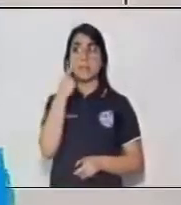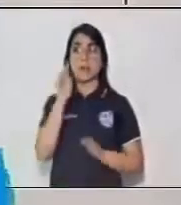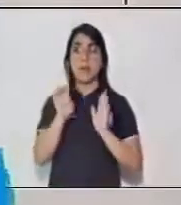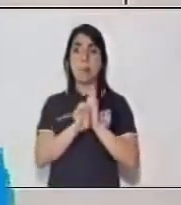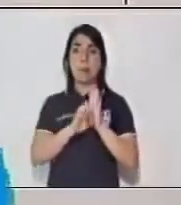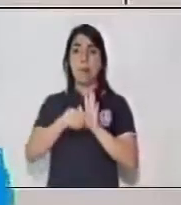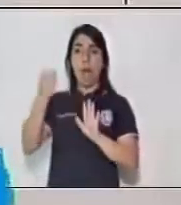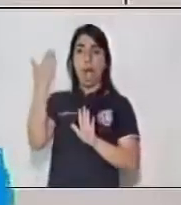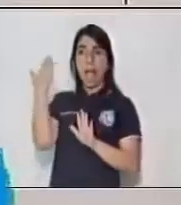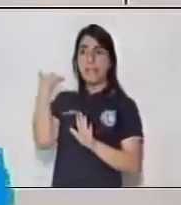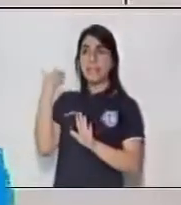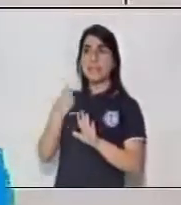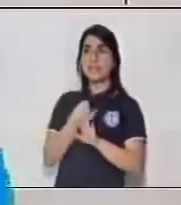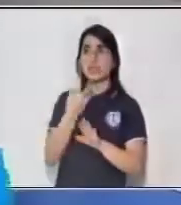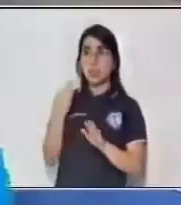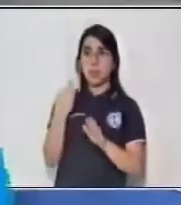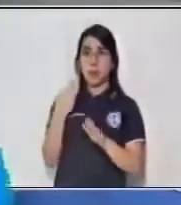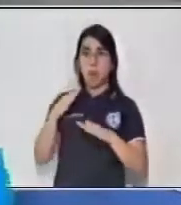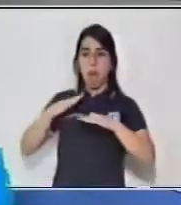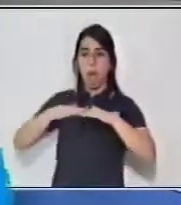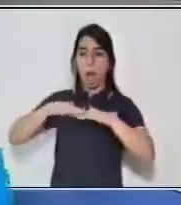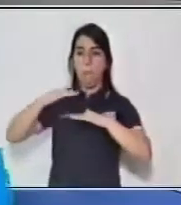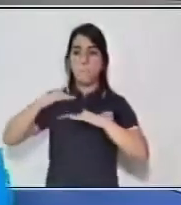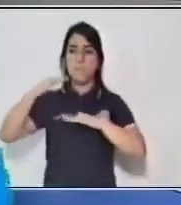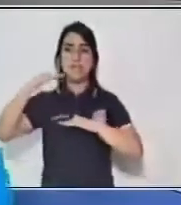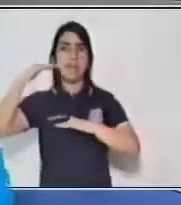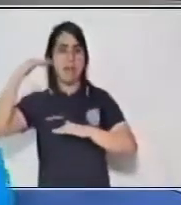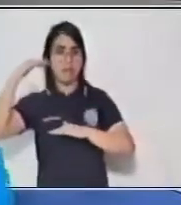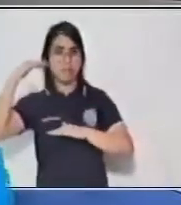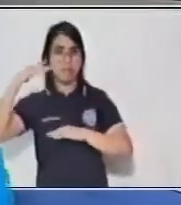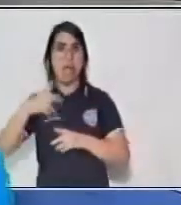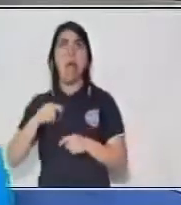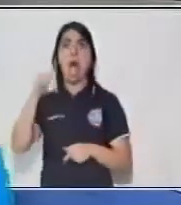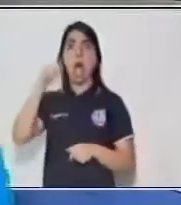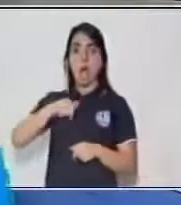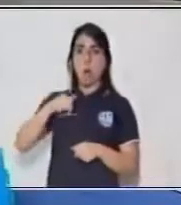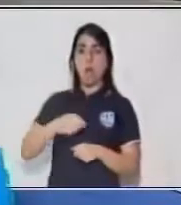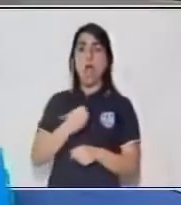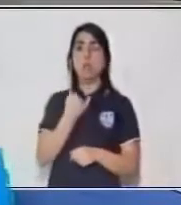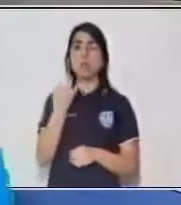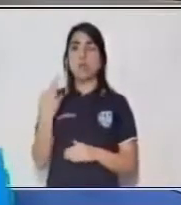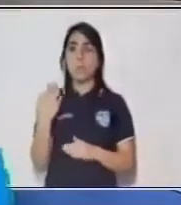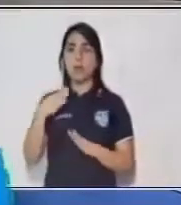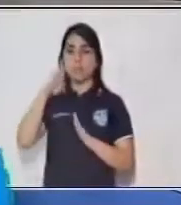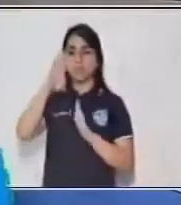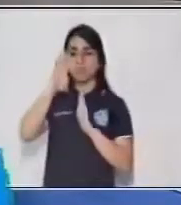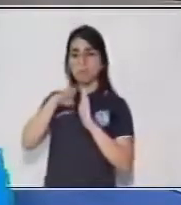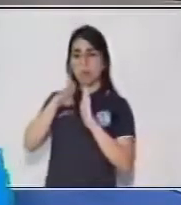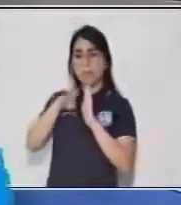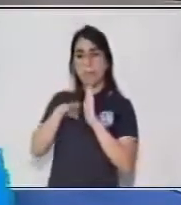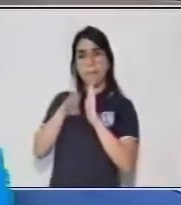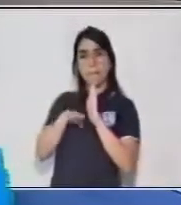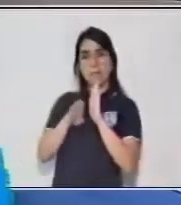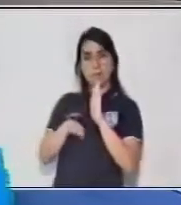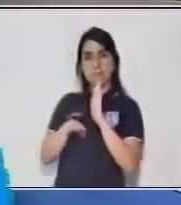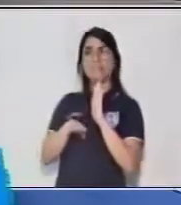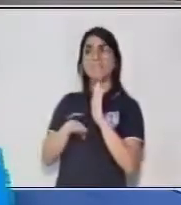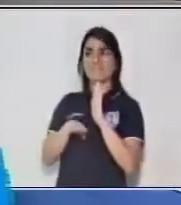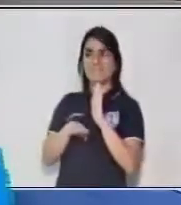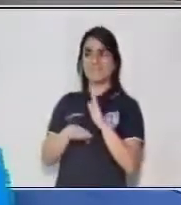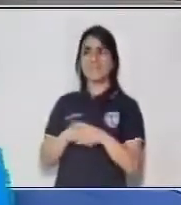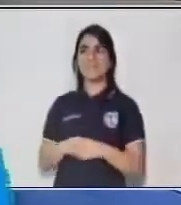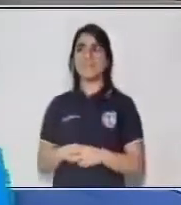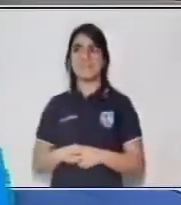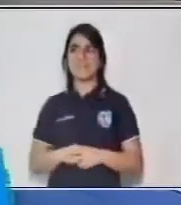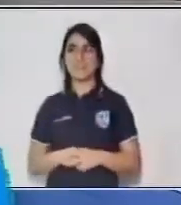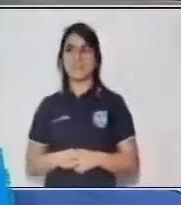acercándose al eje X. Entonces teníamos que cuando vale 2, menos 2, este vale 9, cuando vale menos 1, vale